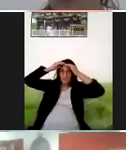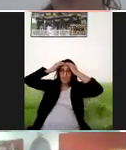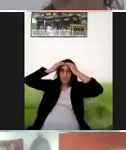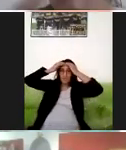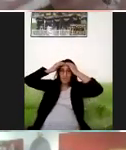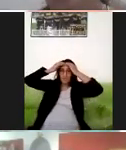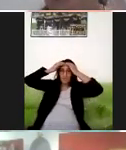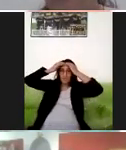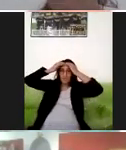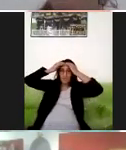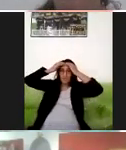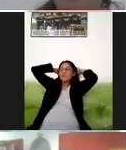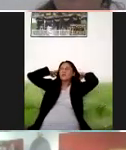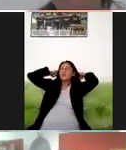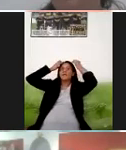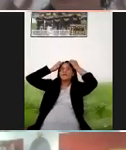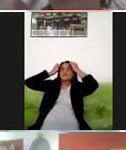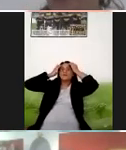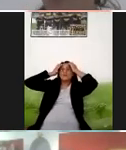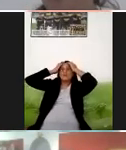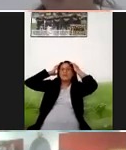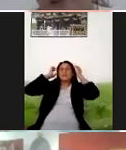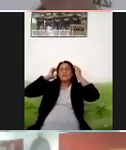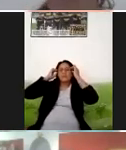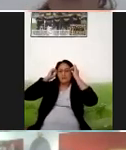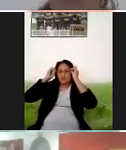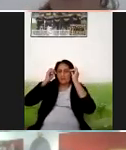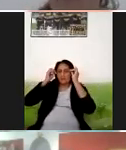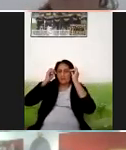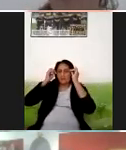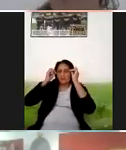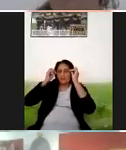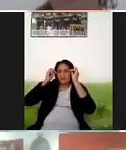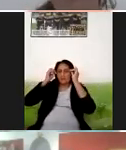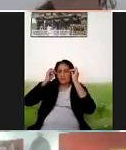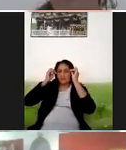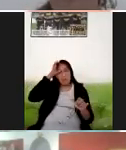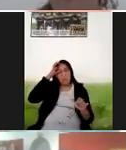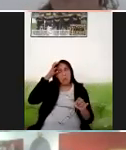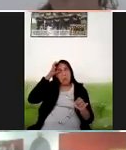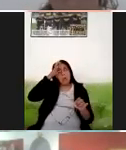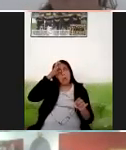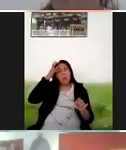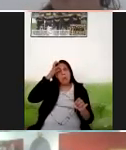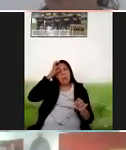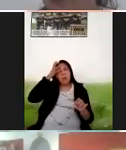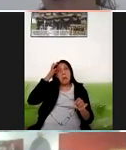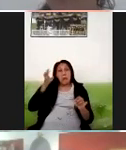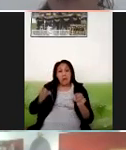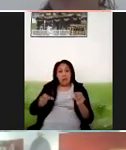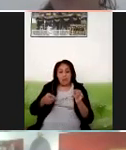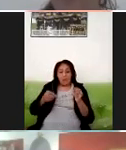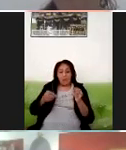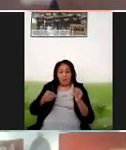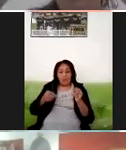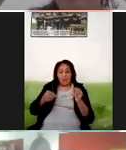cierto? Suelen ser redonditas, tienen el núcleo generalmente en el medio, pero cuando vamos a ver ahora tejido muscular,